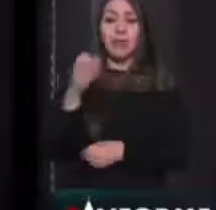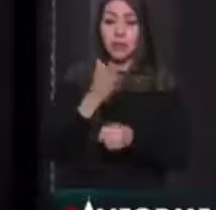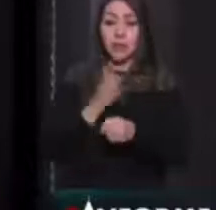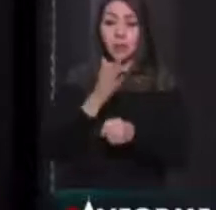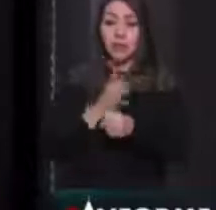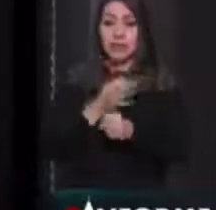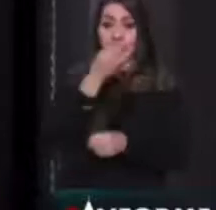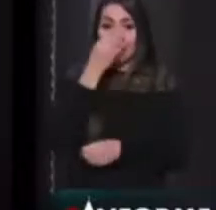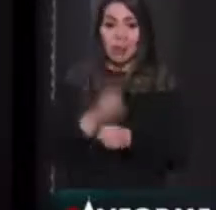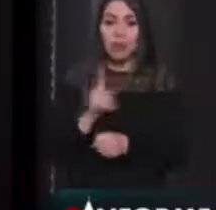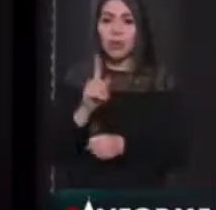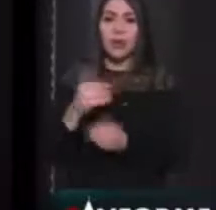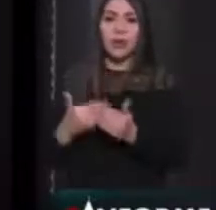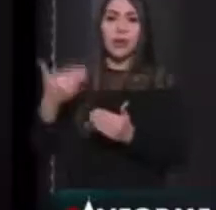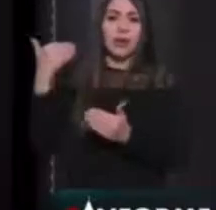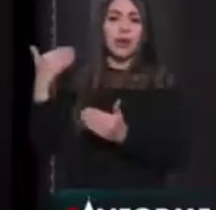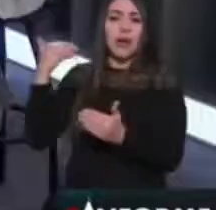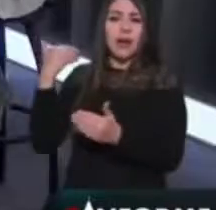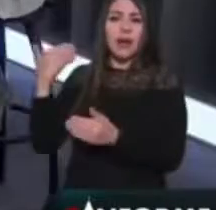de varios meses atrás,